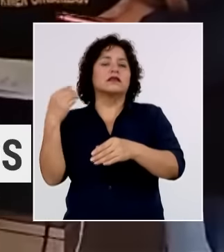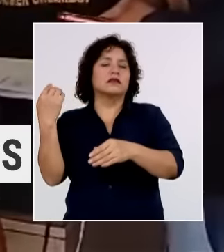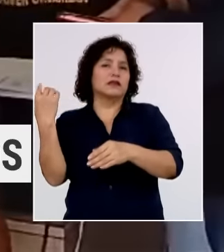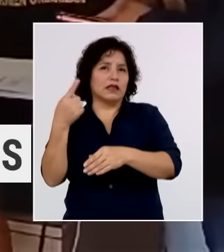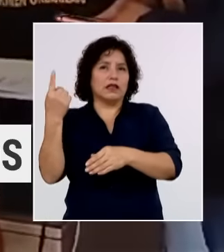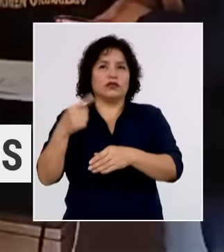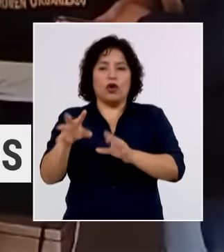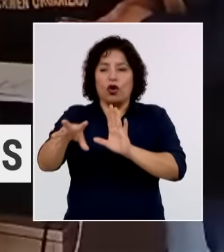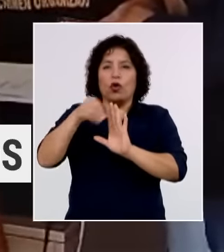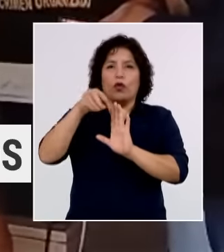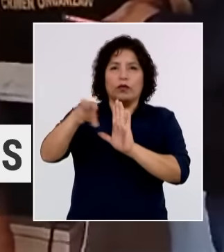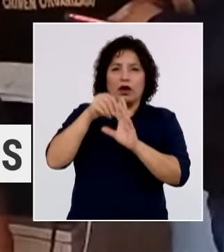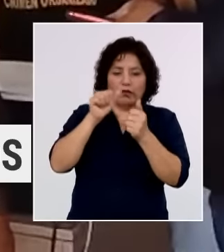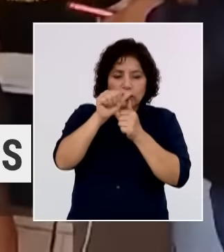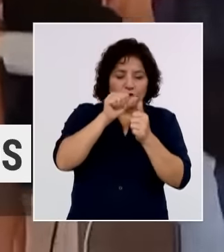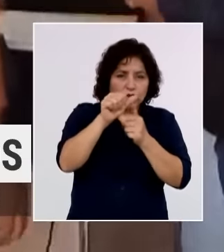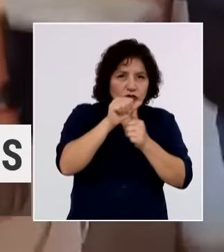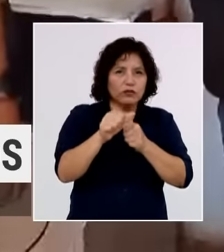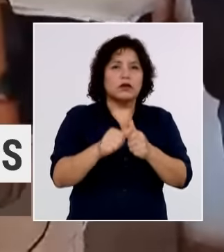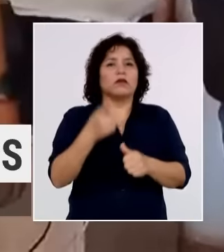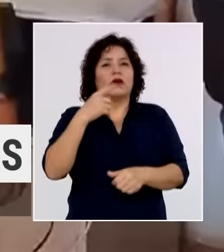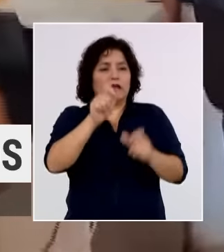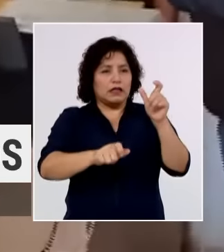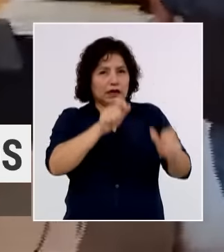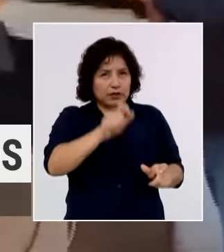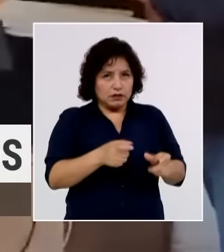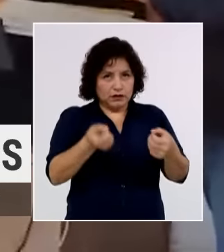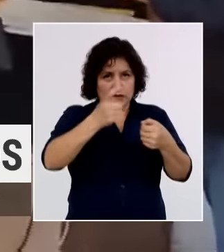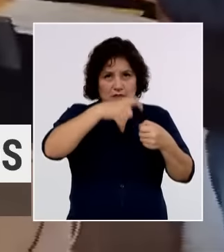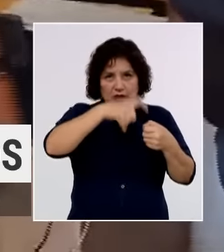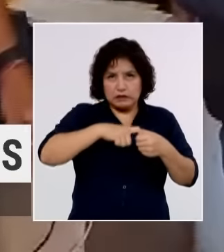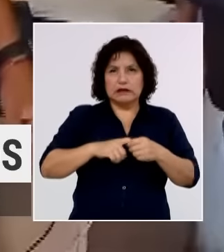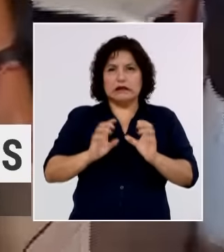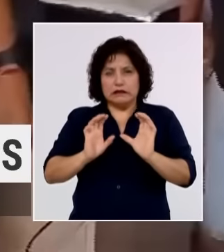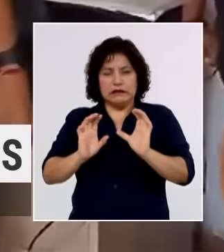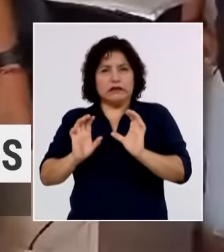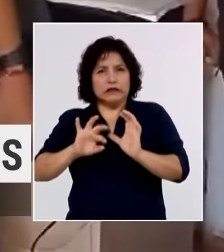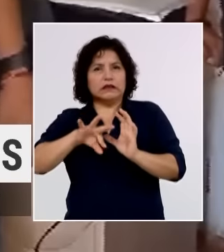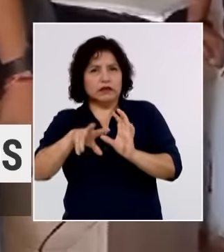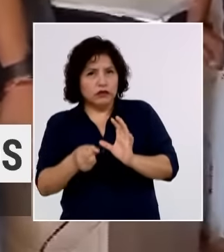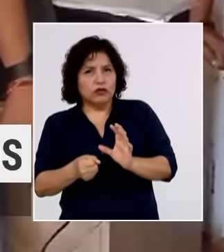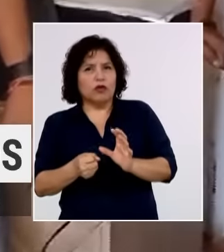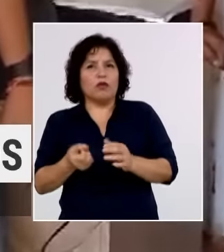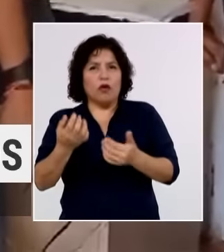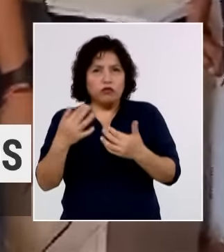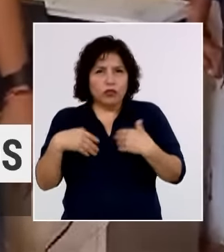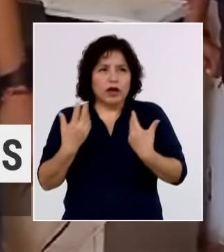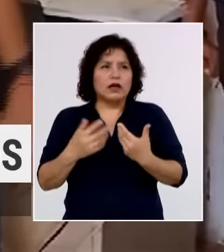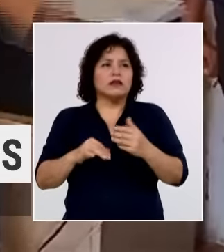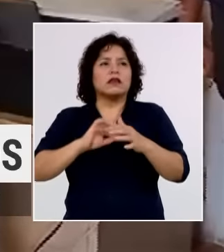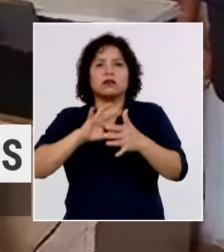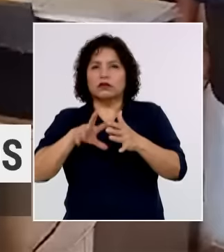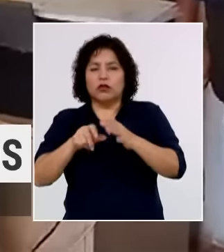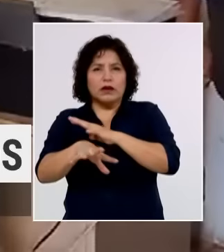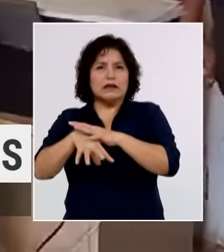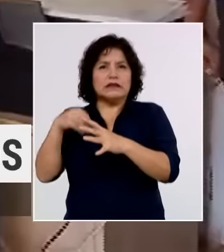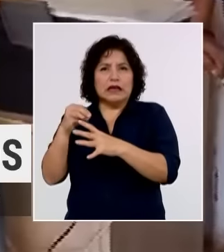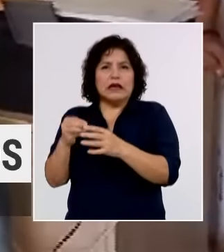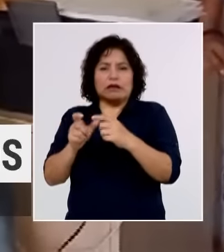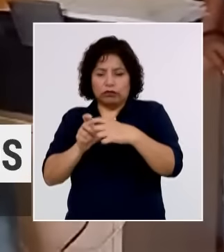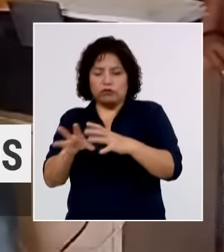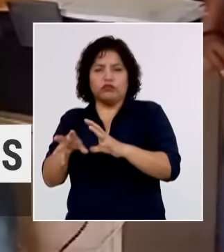los códigos. ¿Para qué? Para que estas personas involucradas en este delito vulneren la seguridad bancaria y así puedan clonar